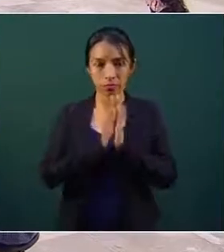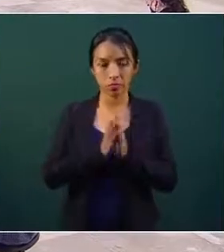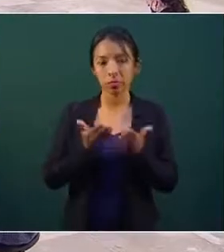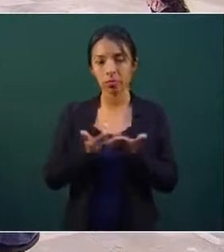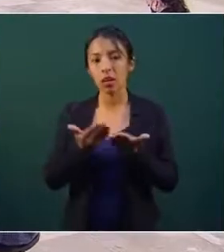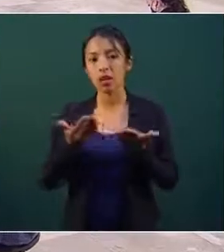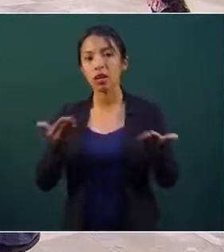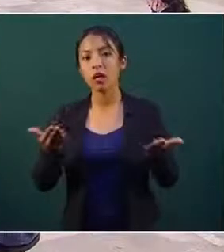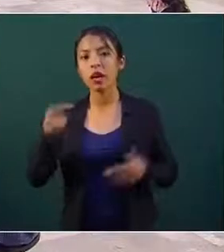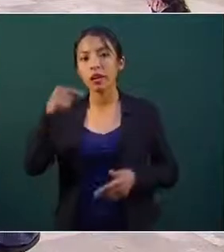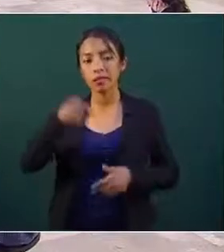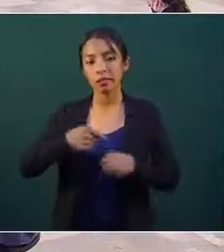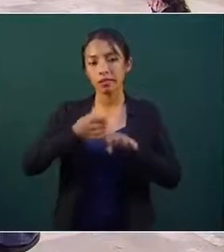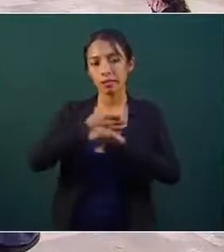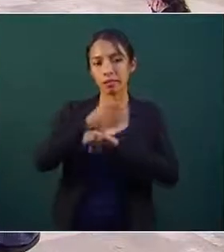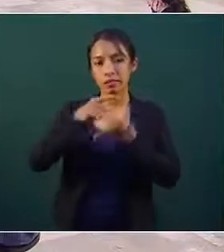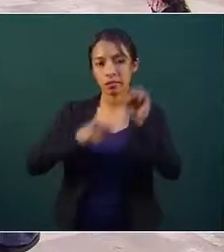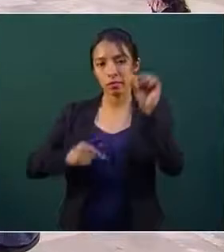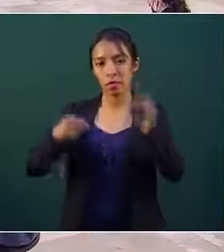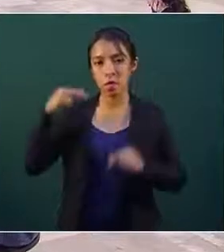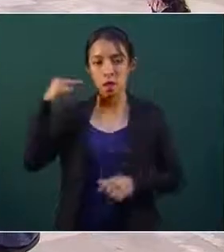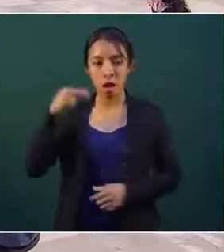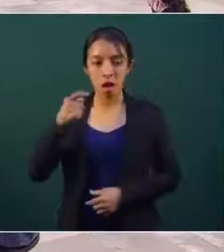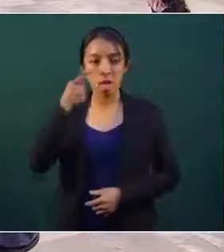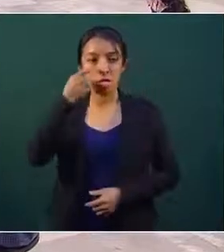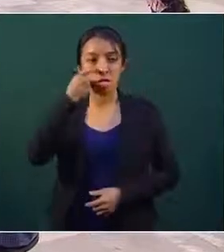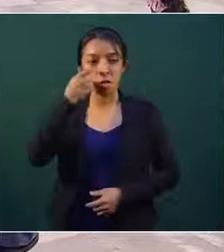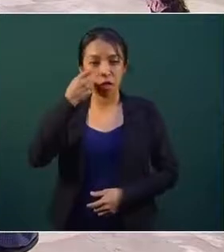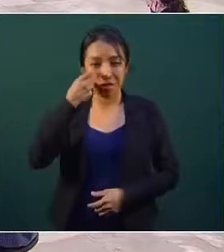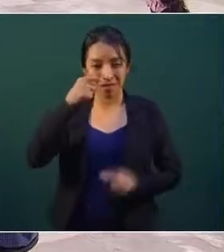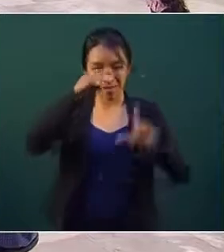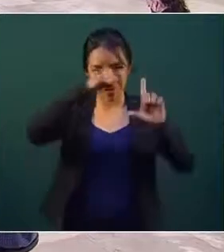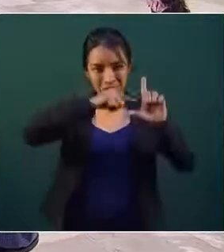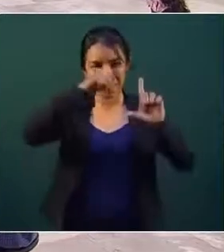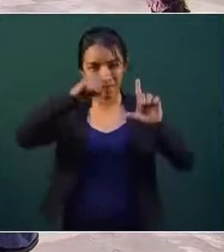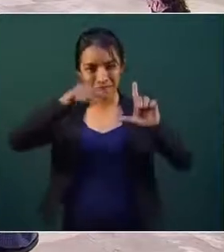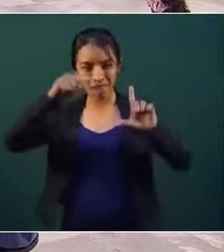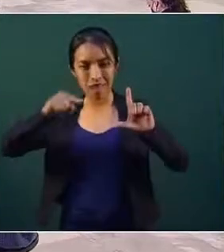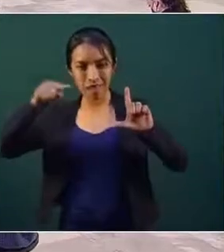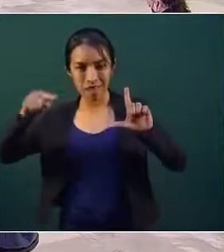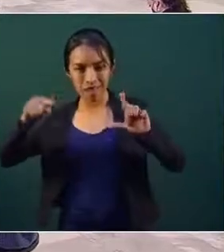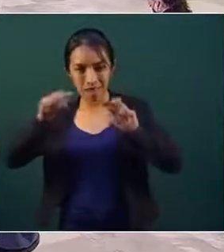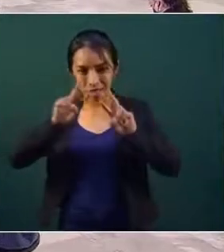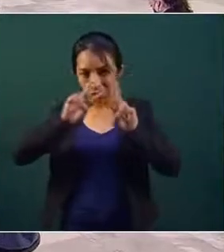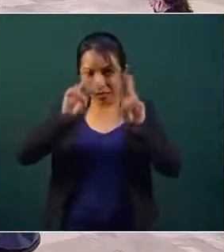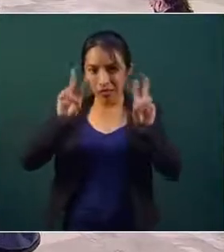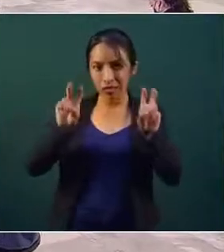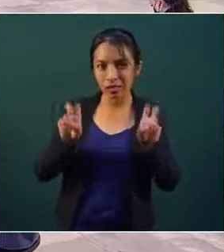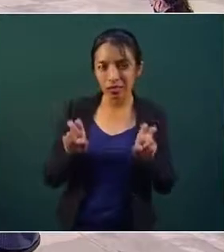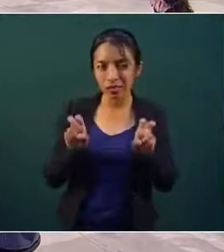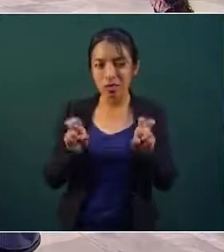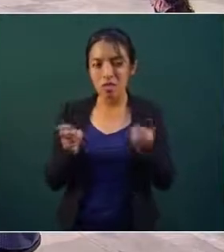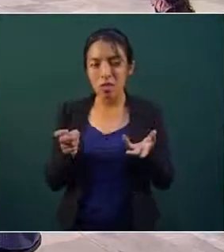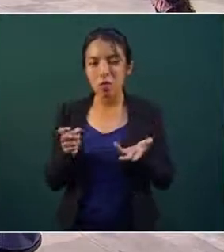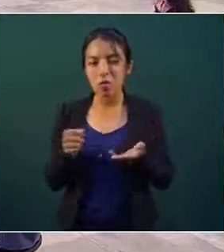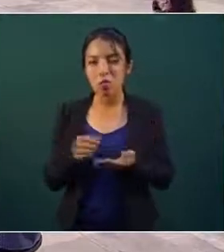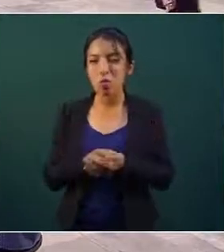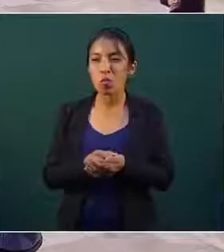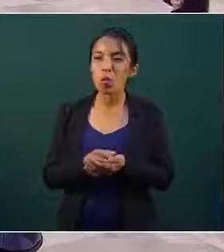en el Estado, como lo podemos ver en la gráfica, pues se refiere a